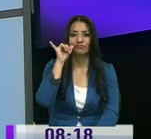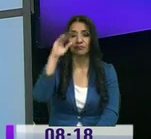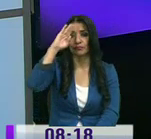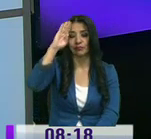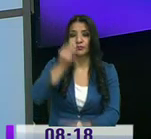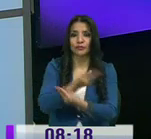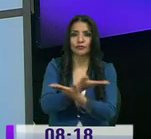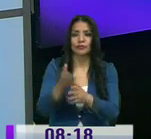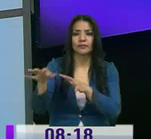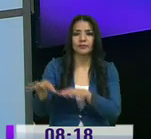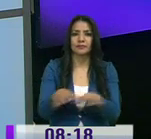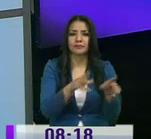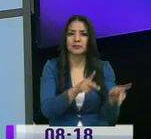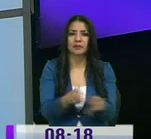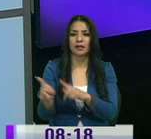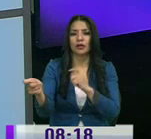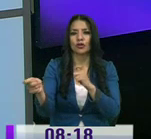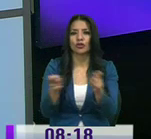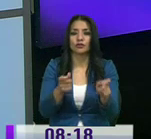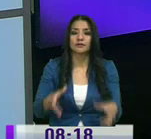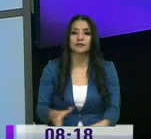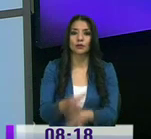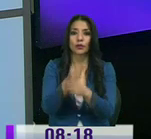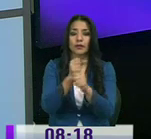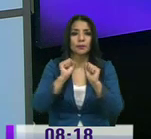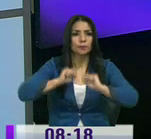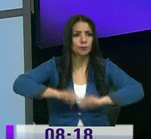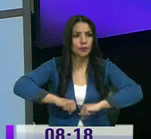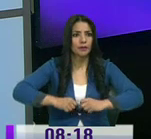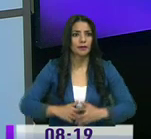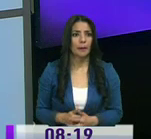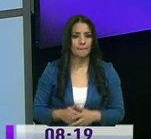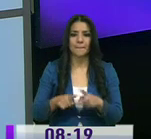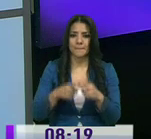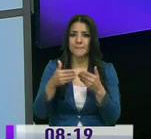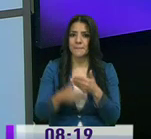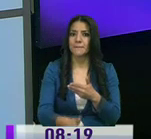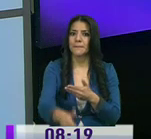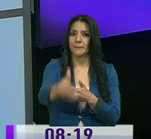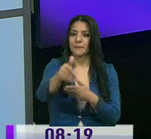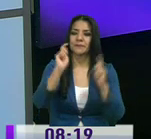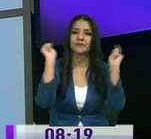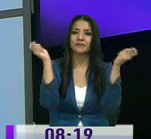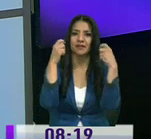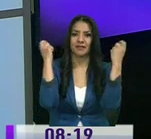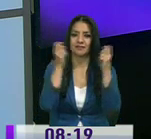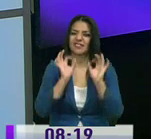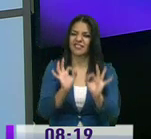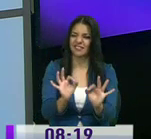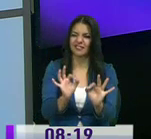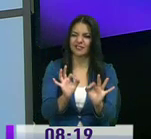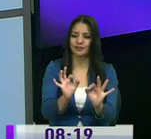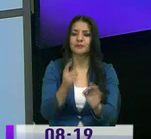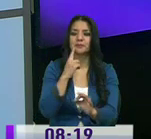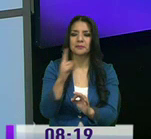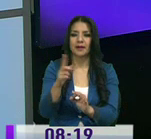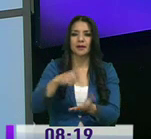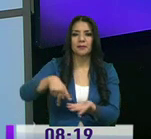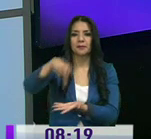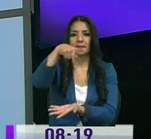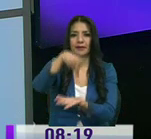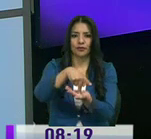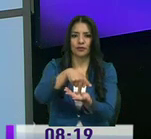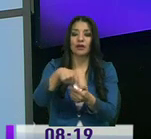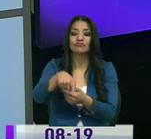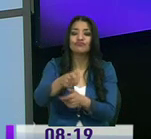conocer el operativo y control de seguridad que van a poner en marcha durante estos festejos preparados justamente por esta parroquia a